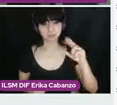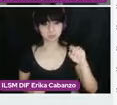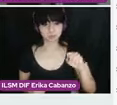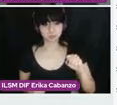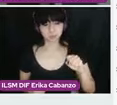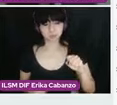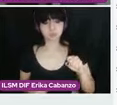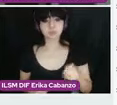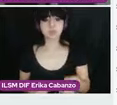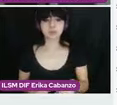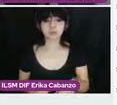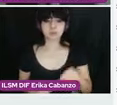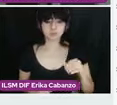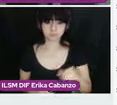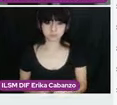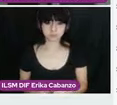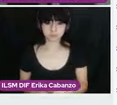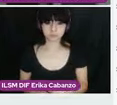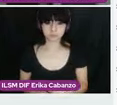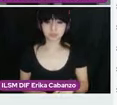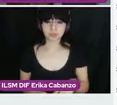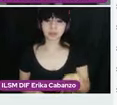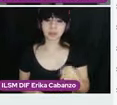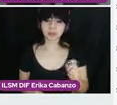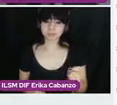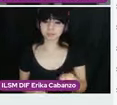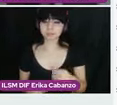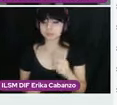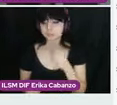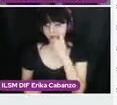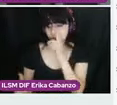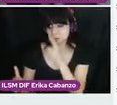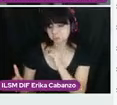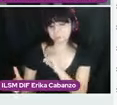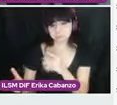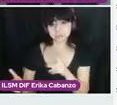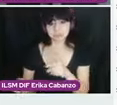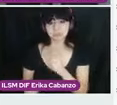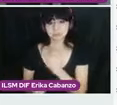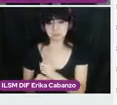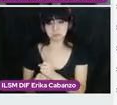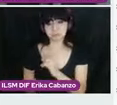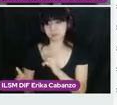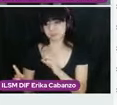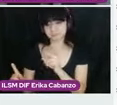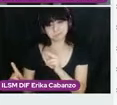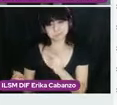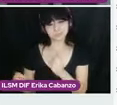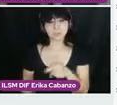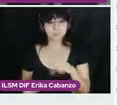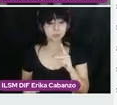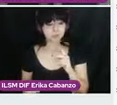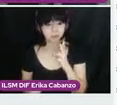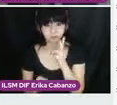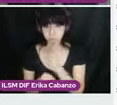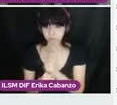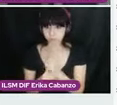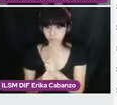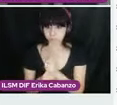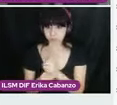de la terapia intratimpánica, pero el paciente que tiene un tinnitus secundario, ese que se está infartando, es una de